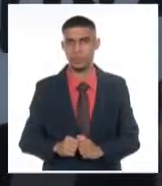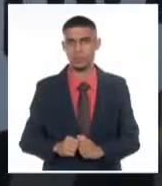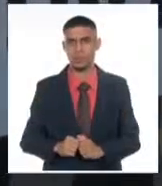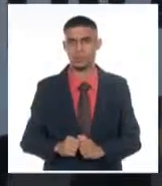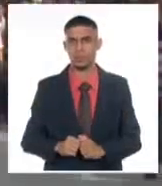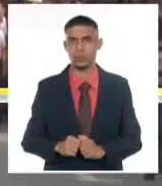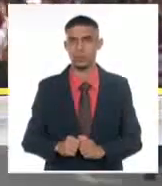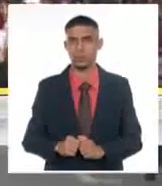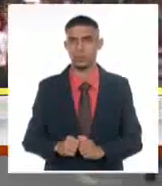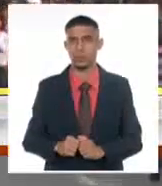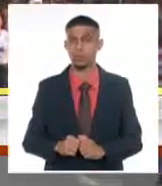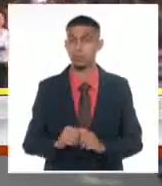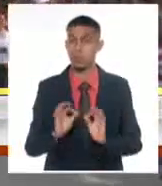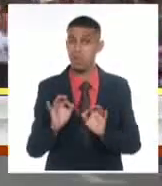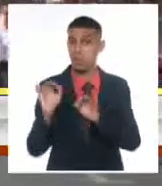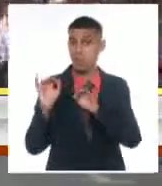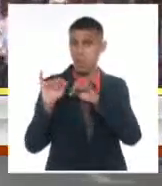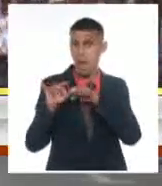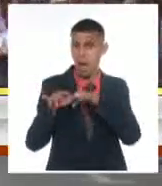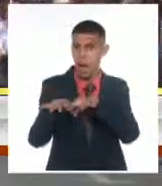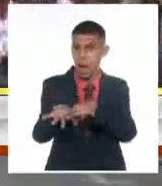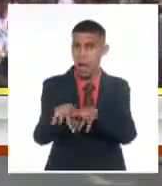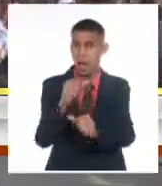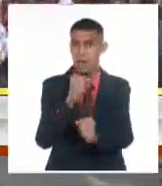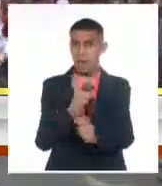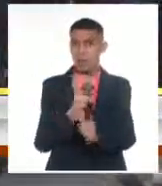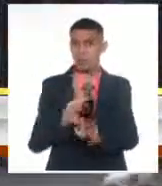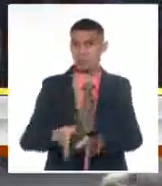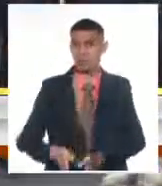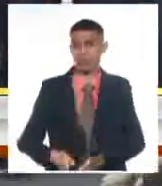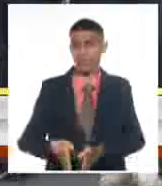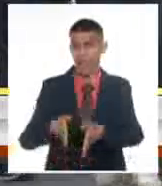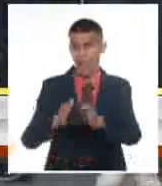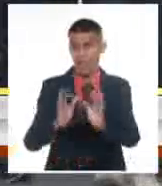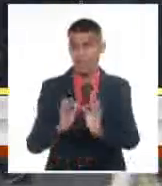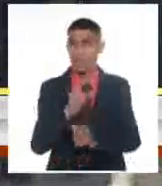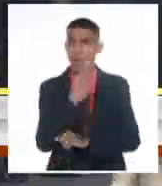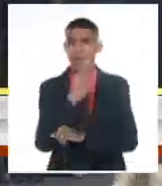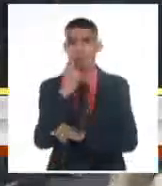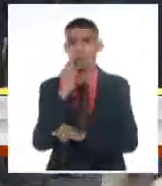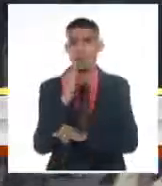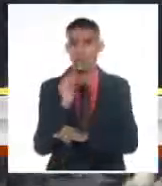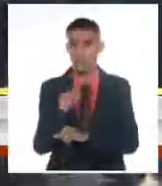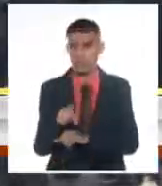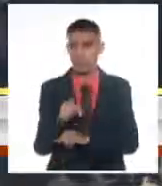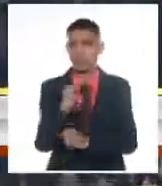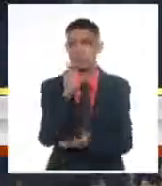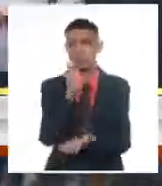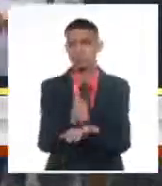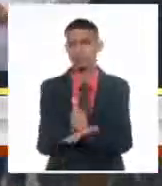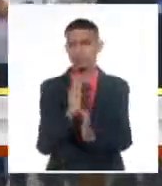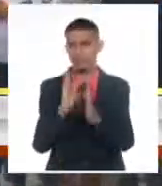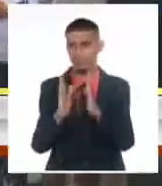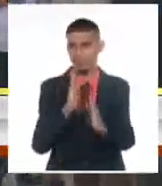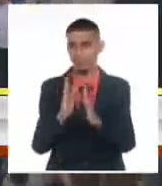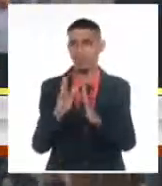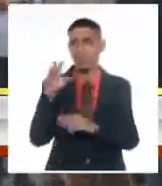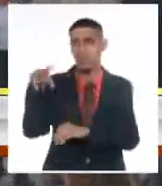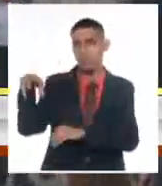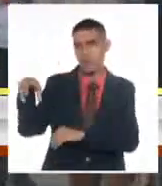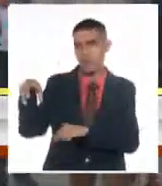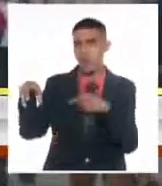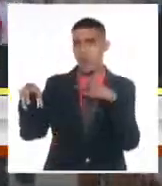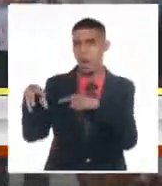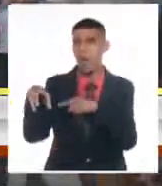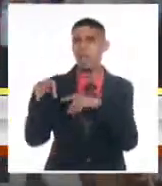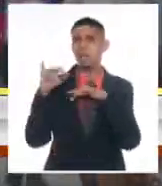La marcha, que comenzó en la intersección de las calles José Martí y Rafael Ferro en el centro de Pinar del Río, aglutinó a trabajadores